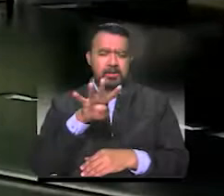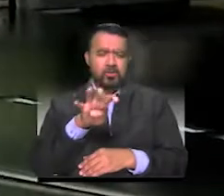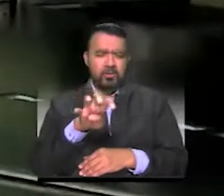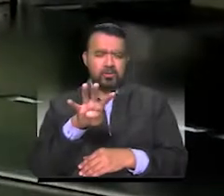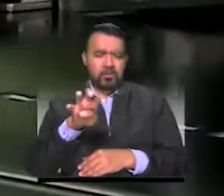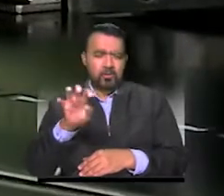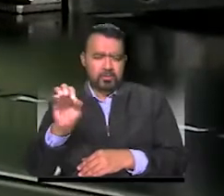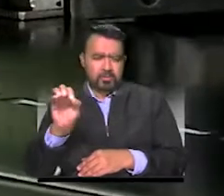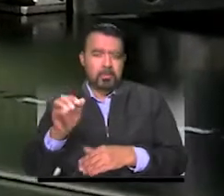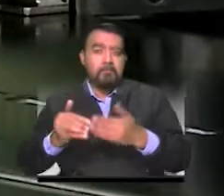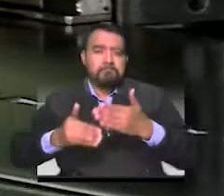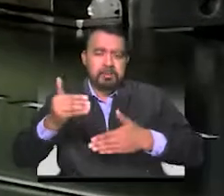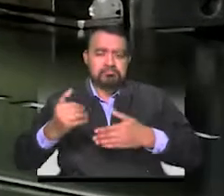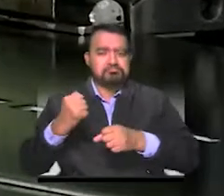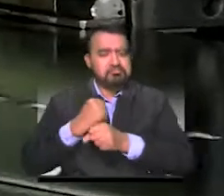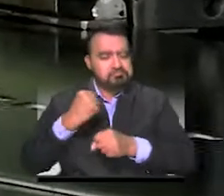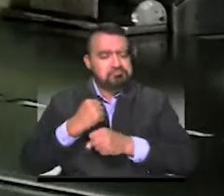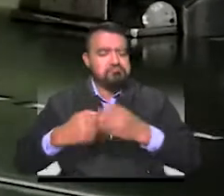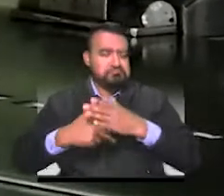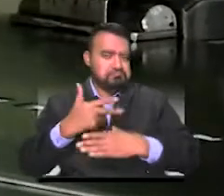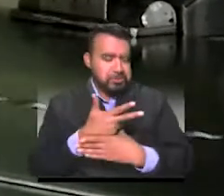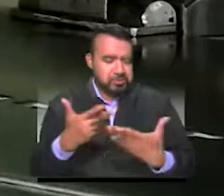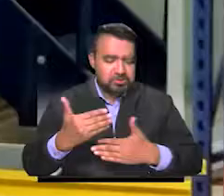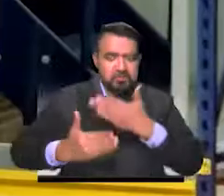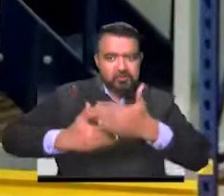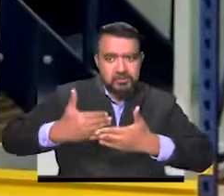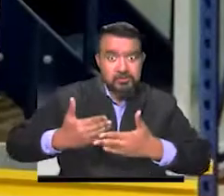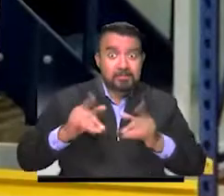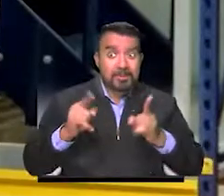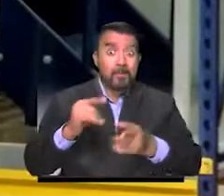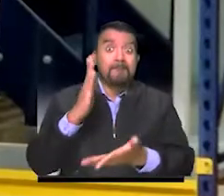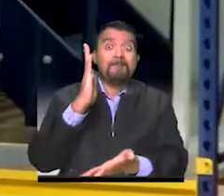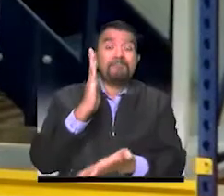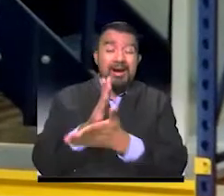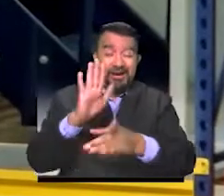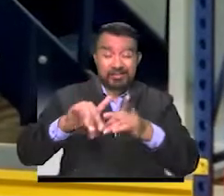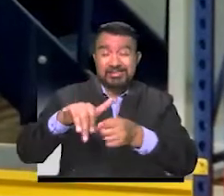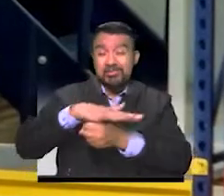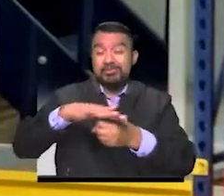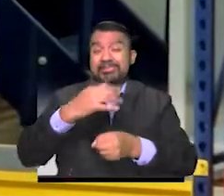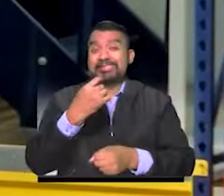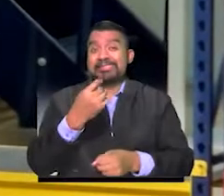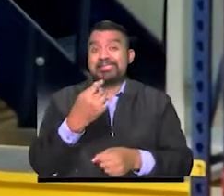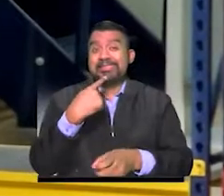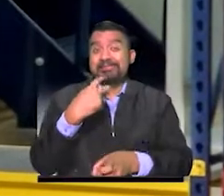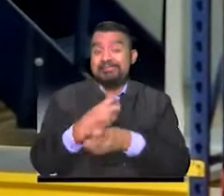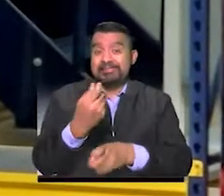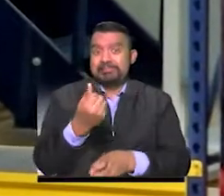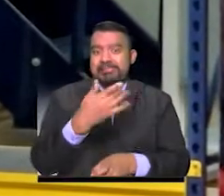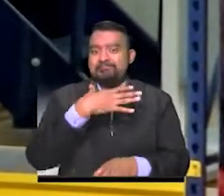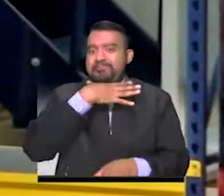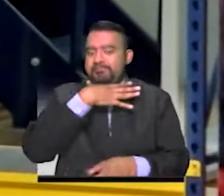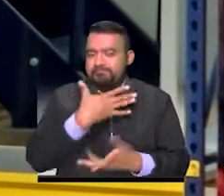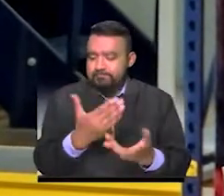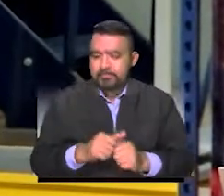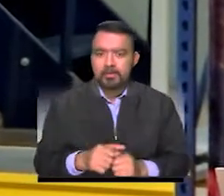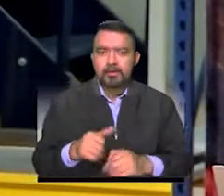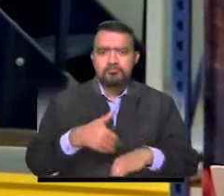99, siempre hemos tenido la vocación de que en una crisis hay una oportunidad y encontramos en el año 2000 la posibilidad de empezar a exportar a